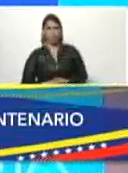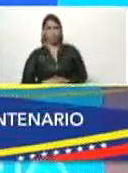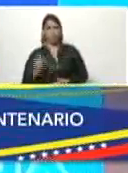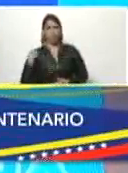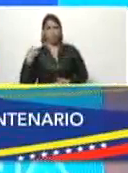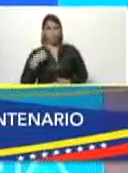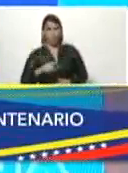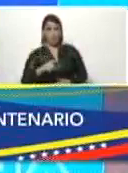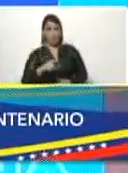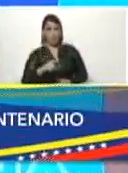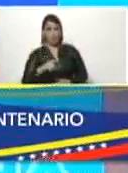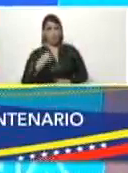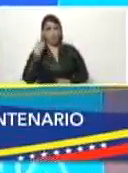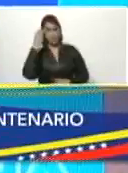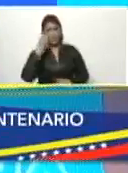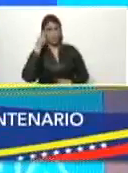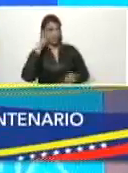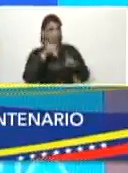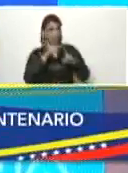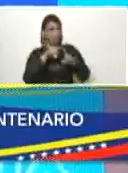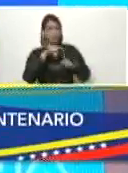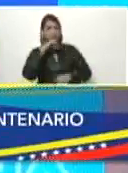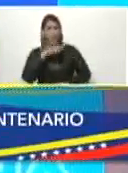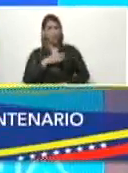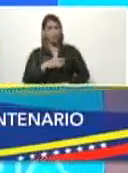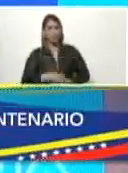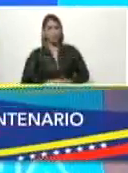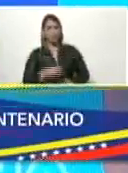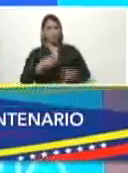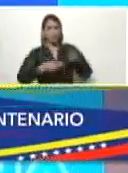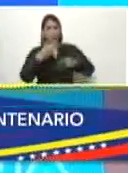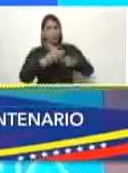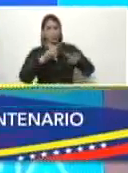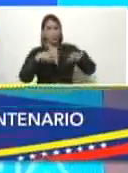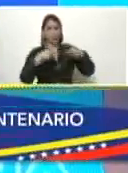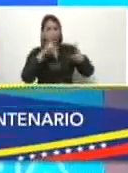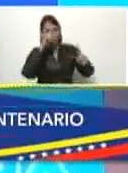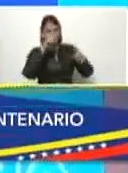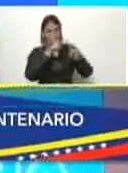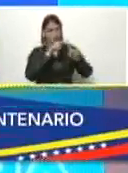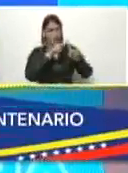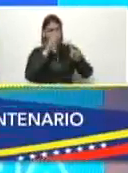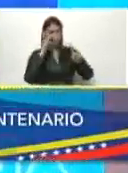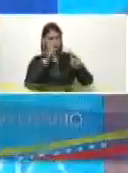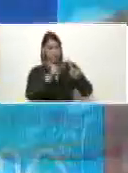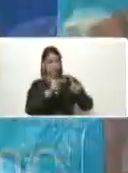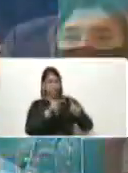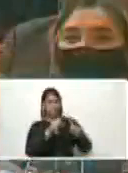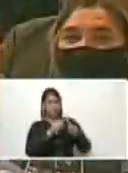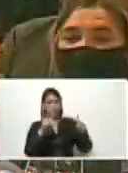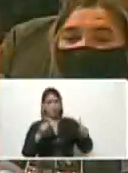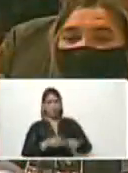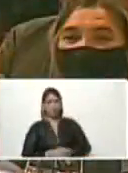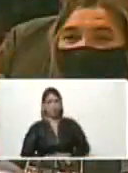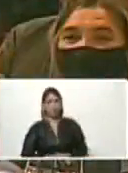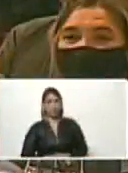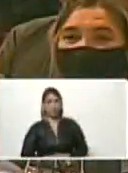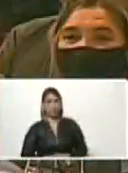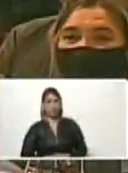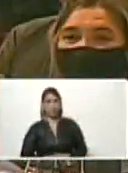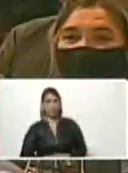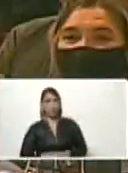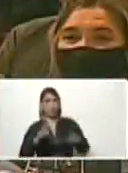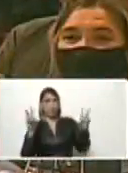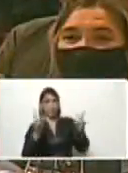Tenemos el desafío histórico de construir nuevas perspectivas para conquistar